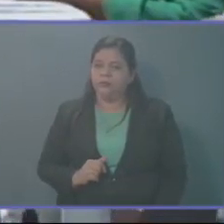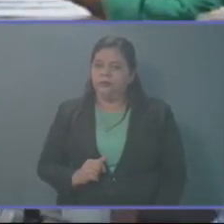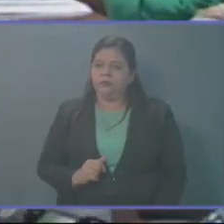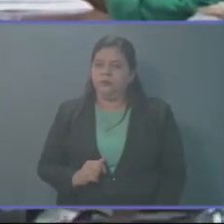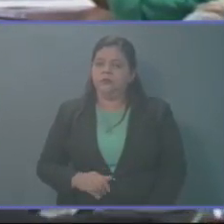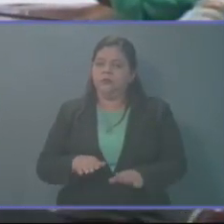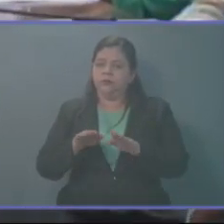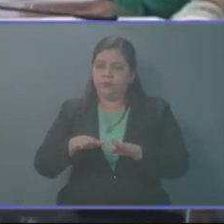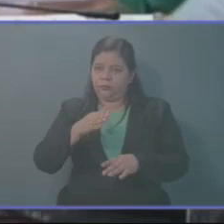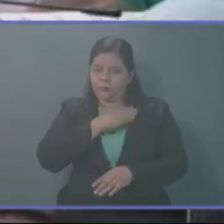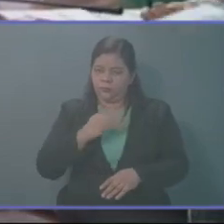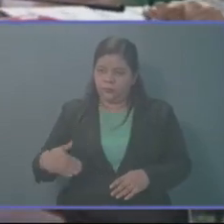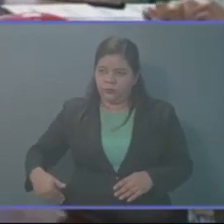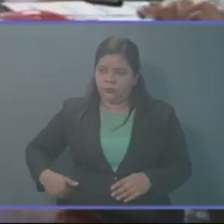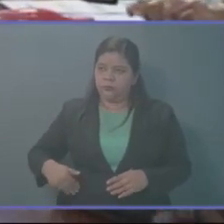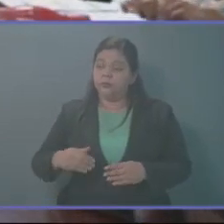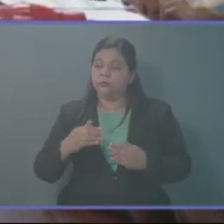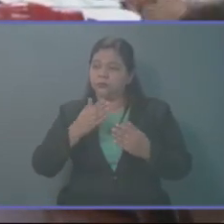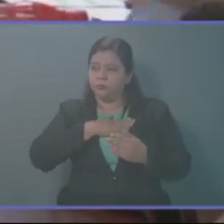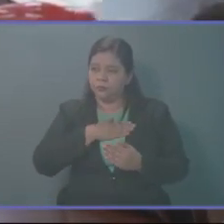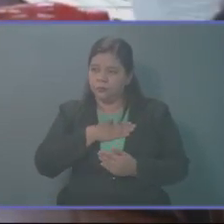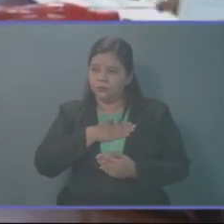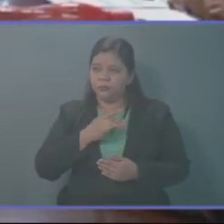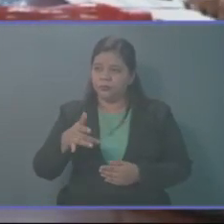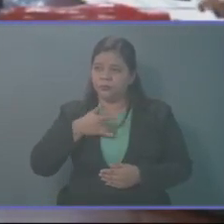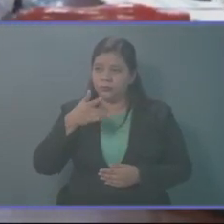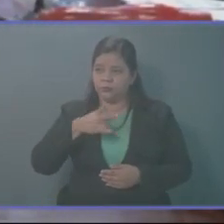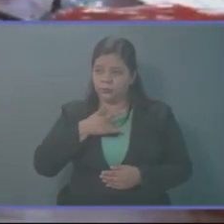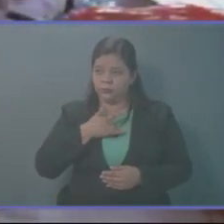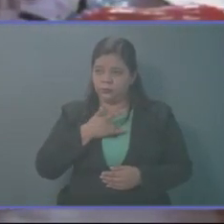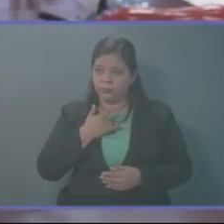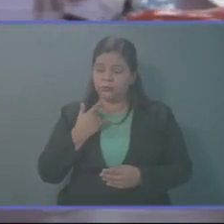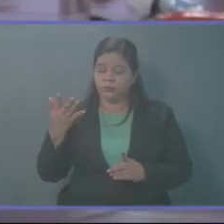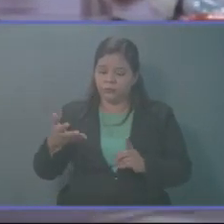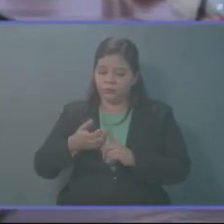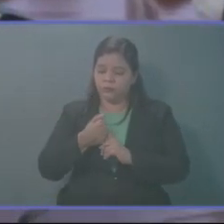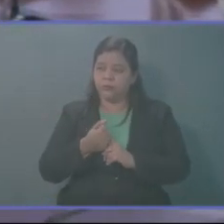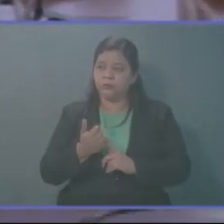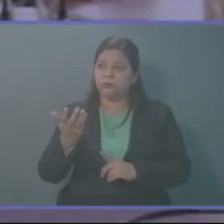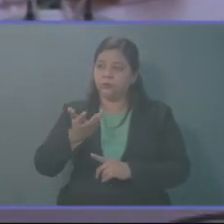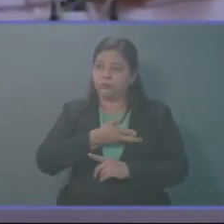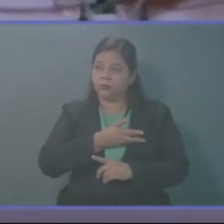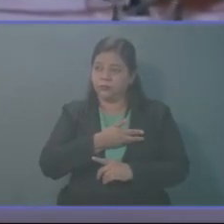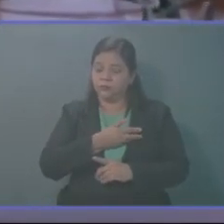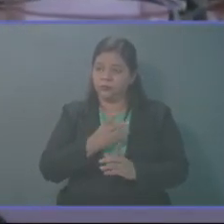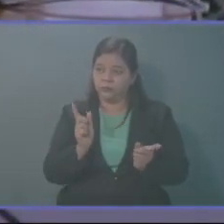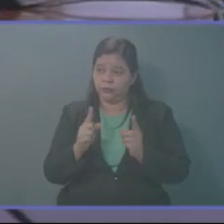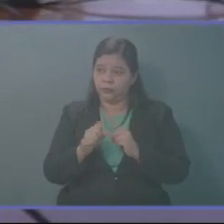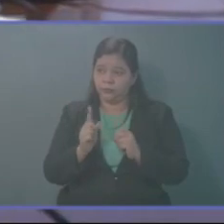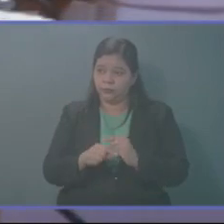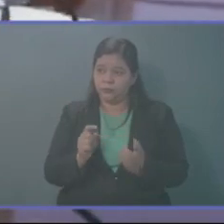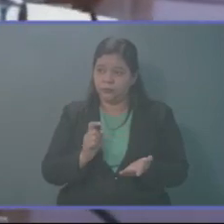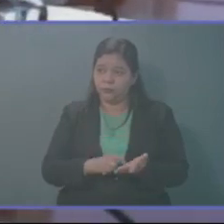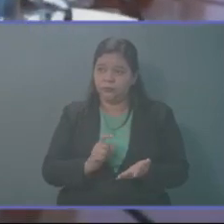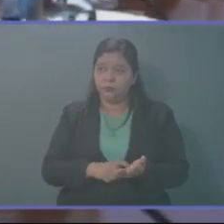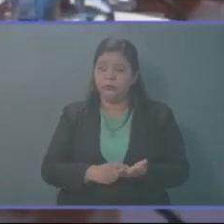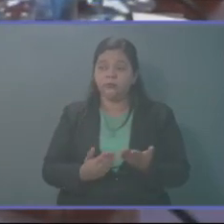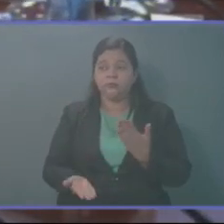Muchas gracias, presidente. Colegas, yo siento que el espíritu de una modificación de esta fuera, si la